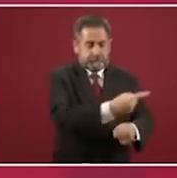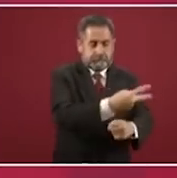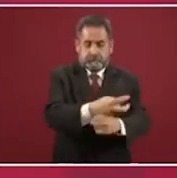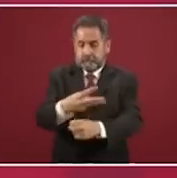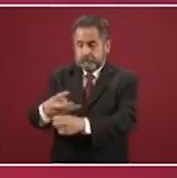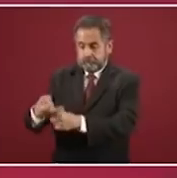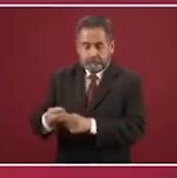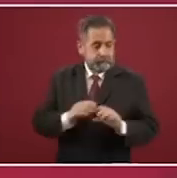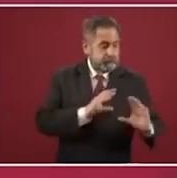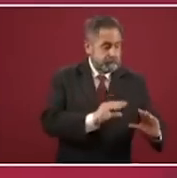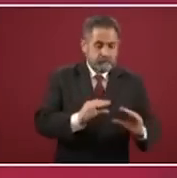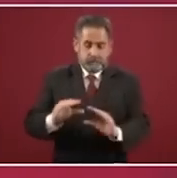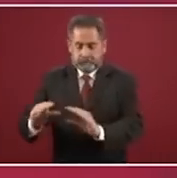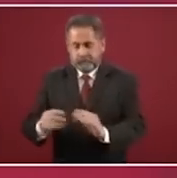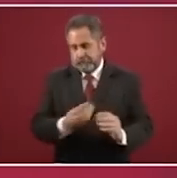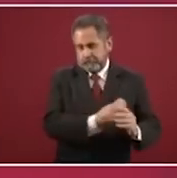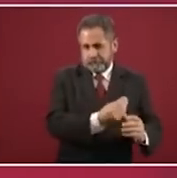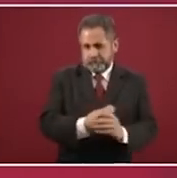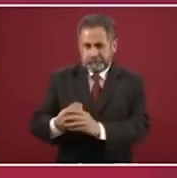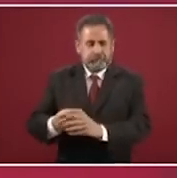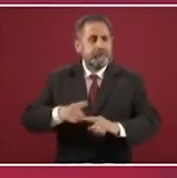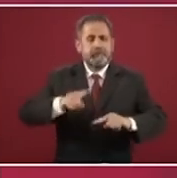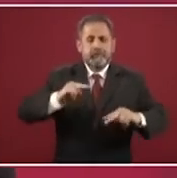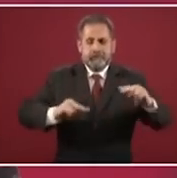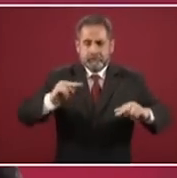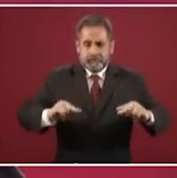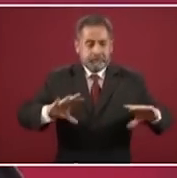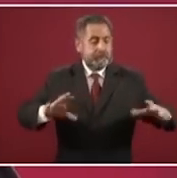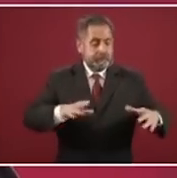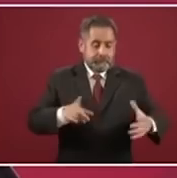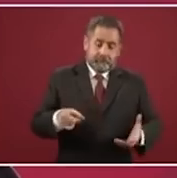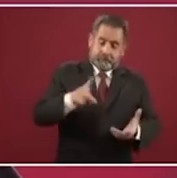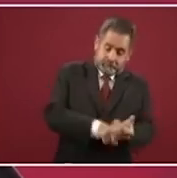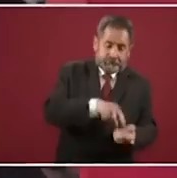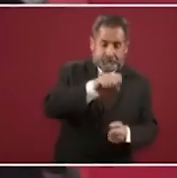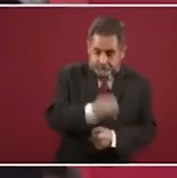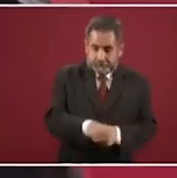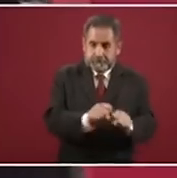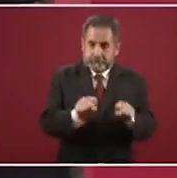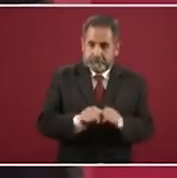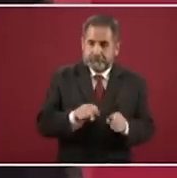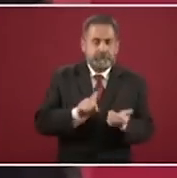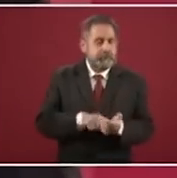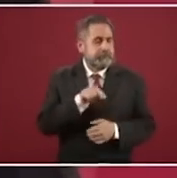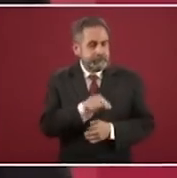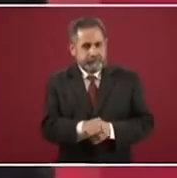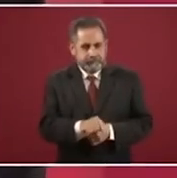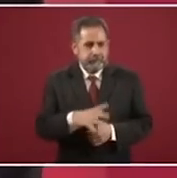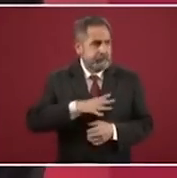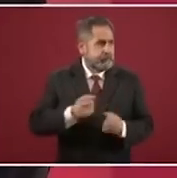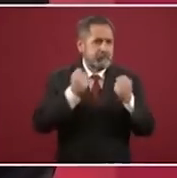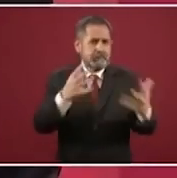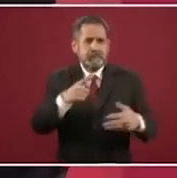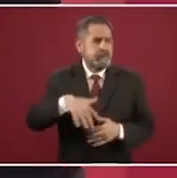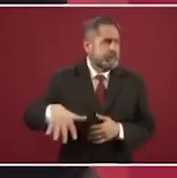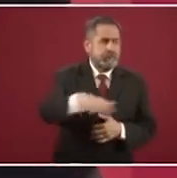dan clases para niñas, niños de los 6 grados, que hay muchas